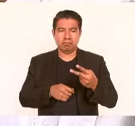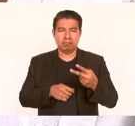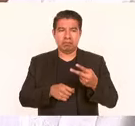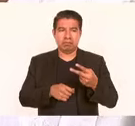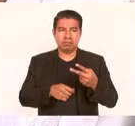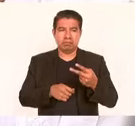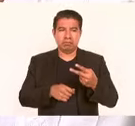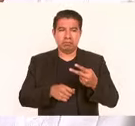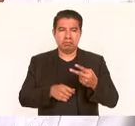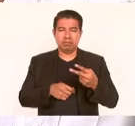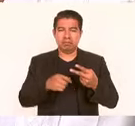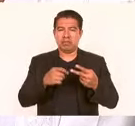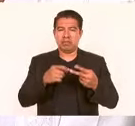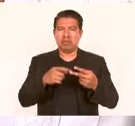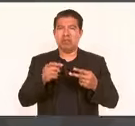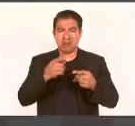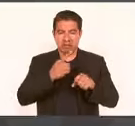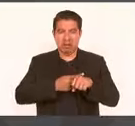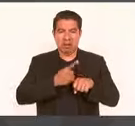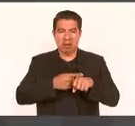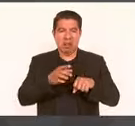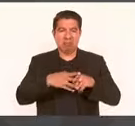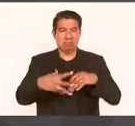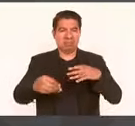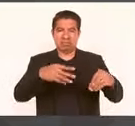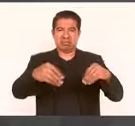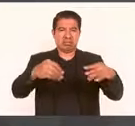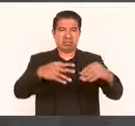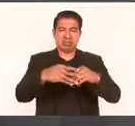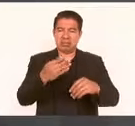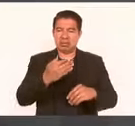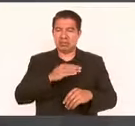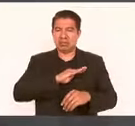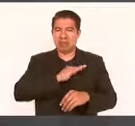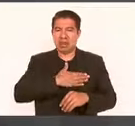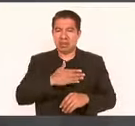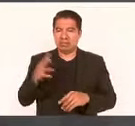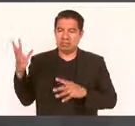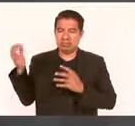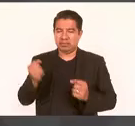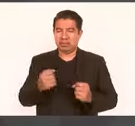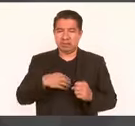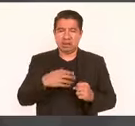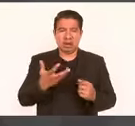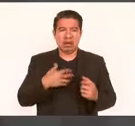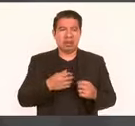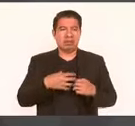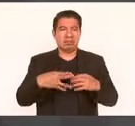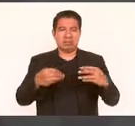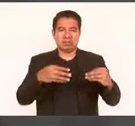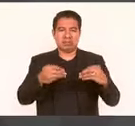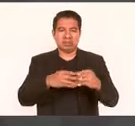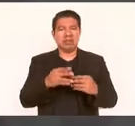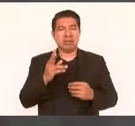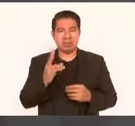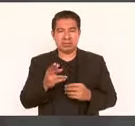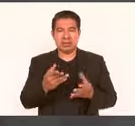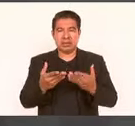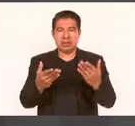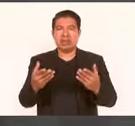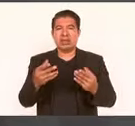con las epidemias que trajeron los españoles, se diezmó la